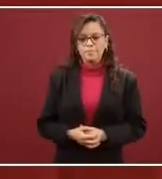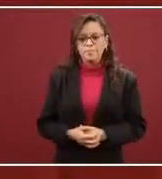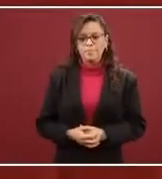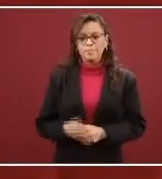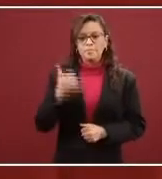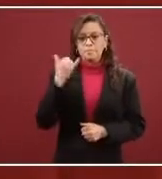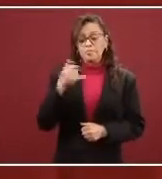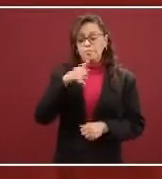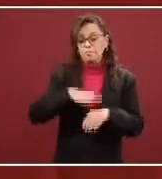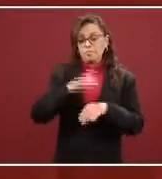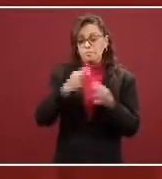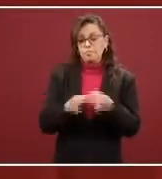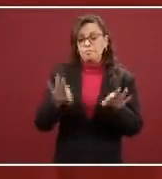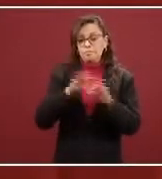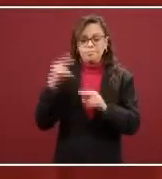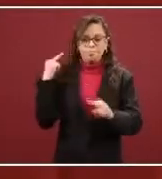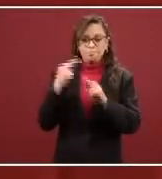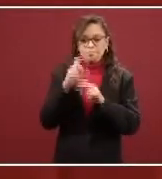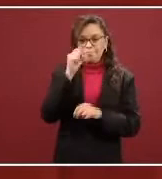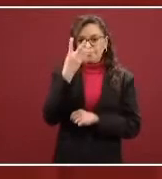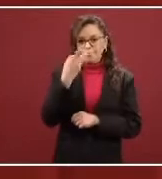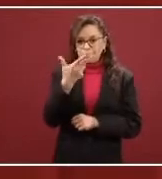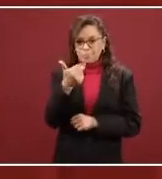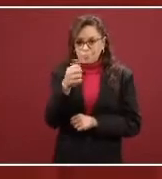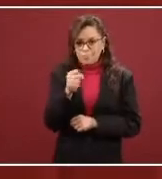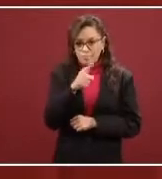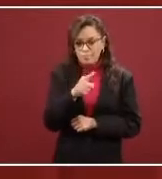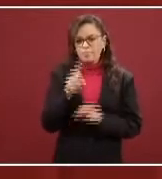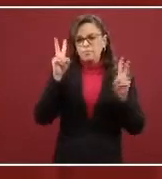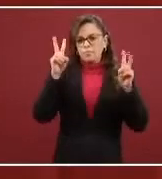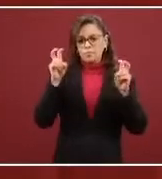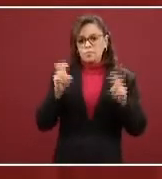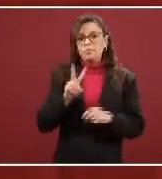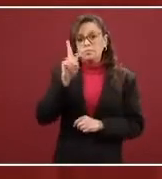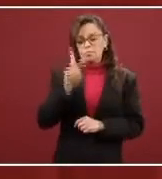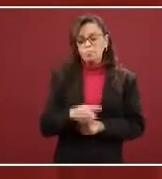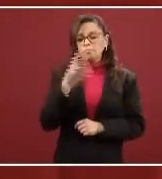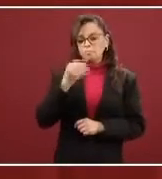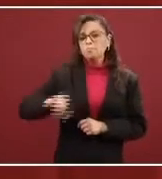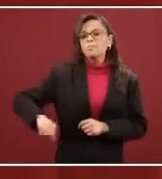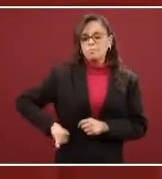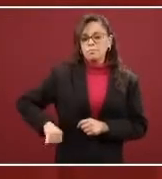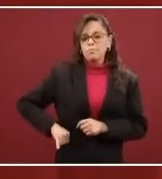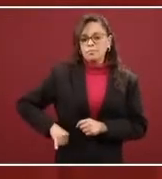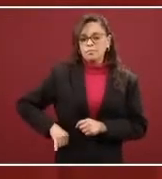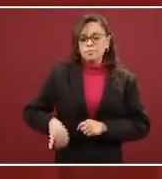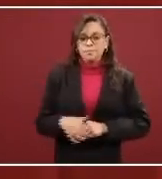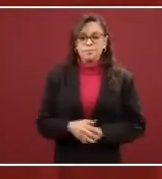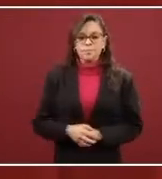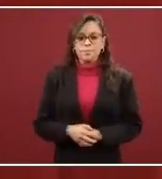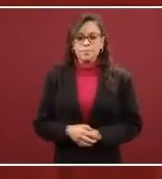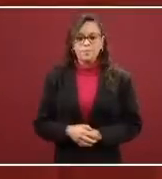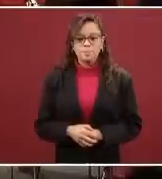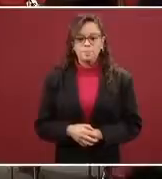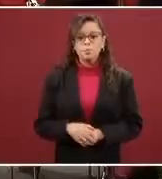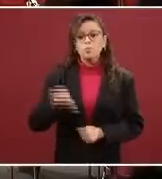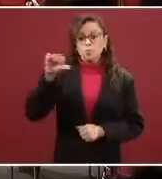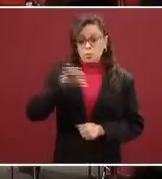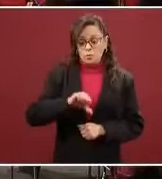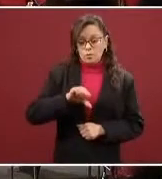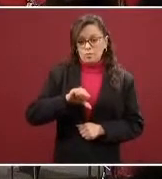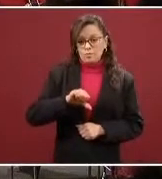últimas 24 horas y otros temas que consideramos también serían de interés. Esta noche nos